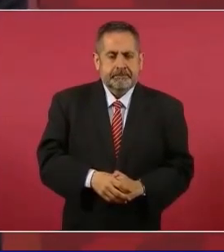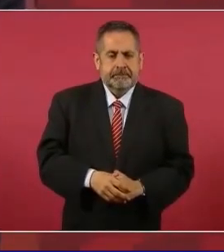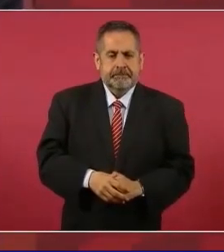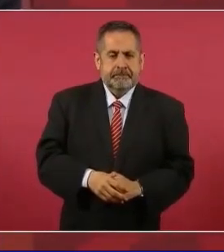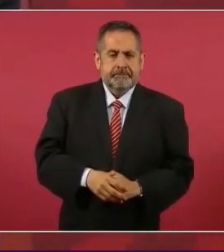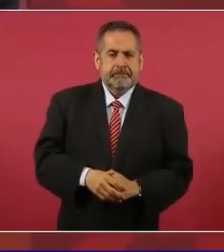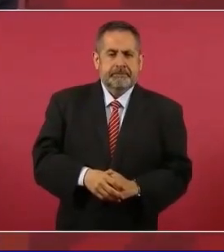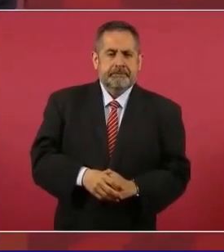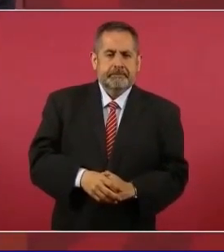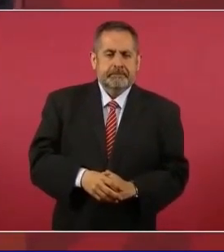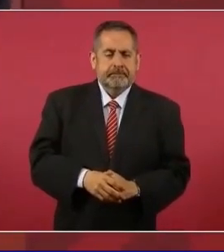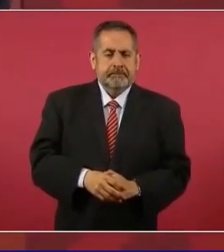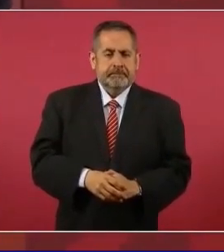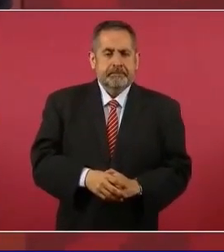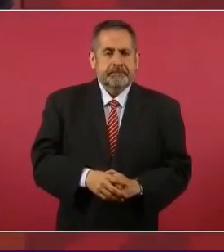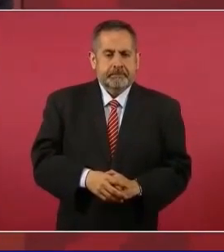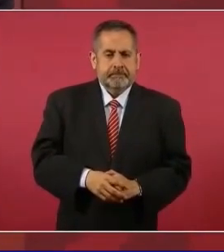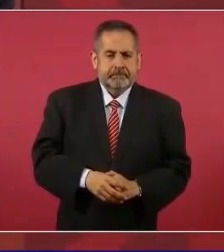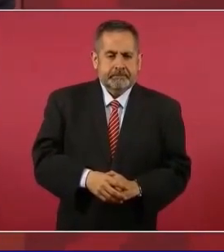si